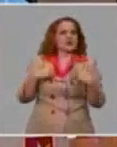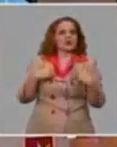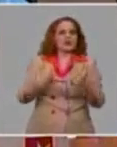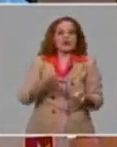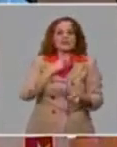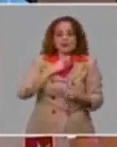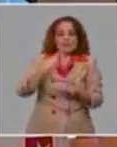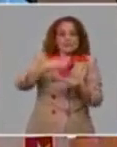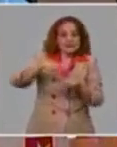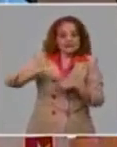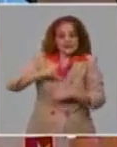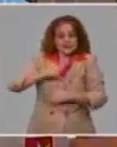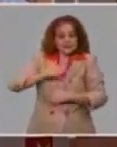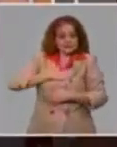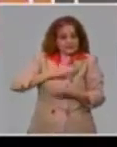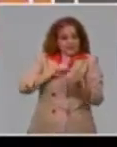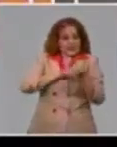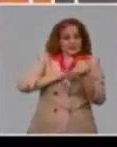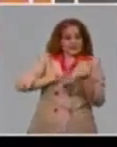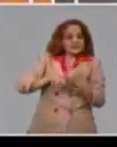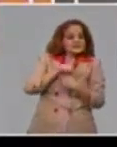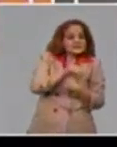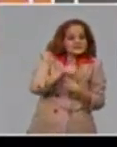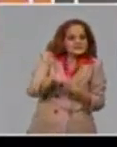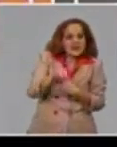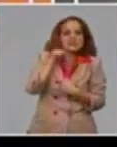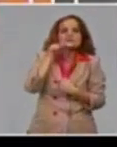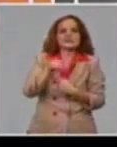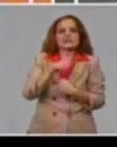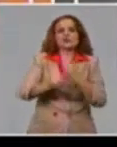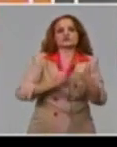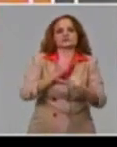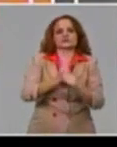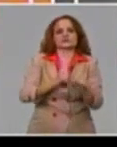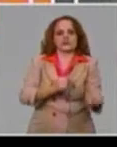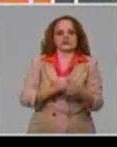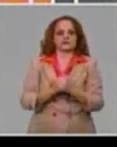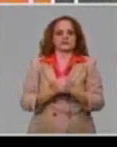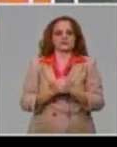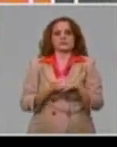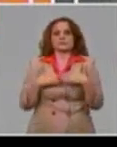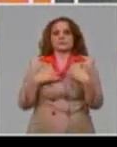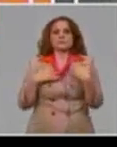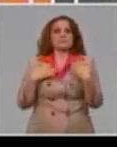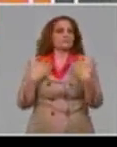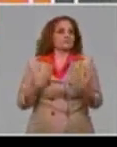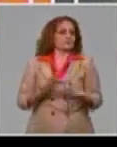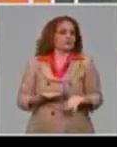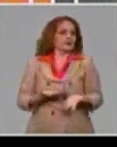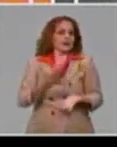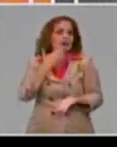locales los que existen realmente en el territorio. Nosotros no tenemos por qué estar